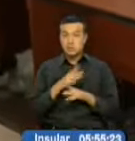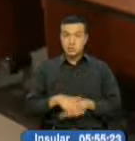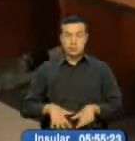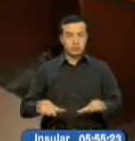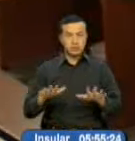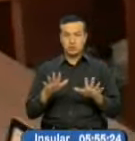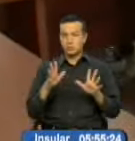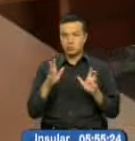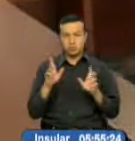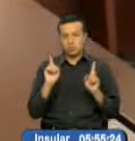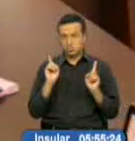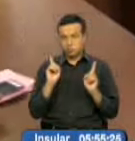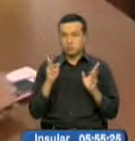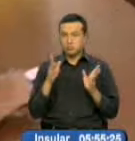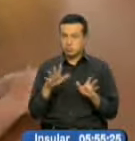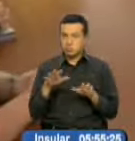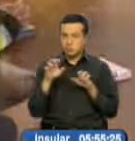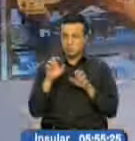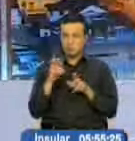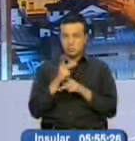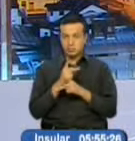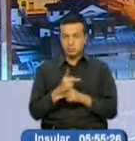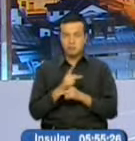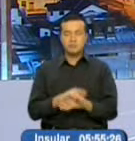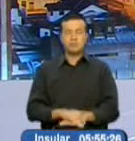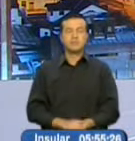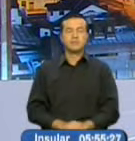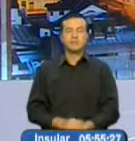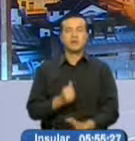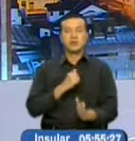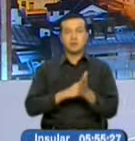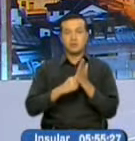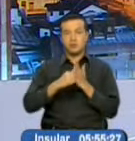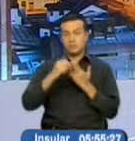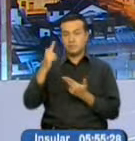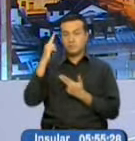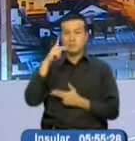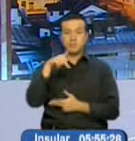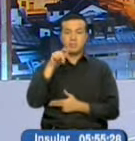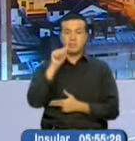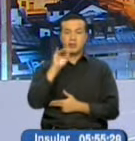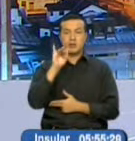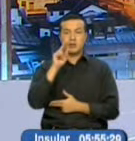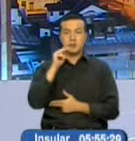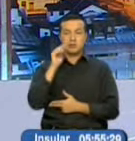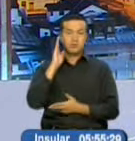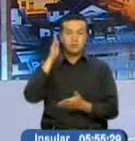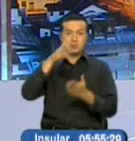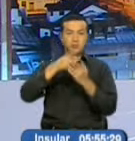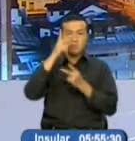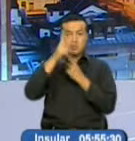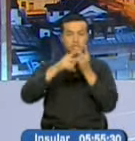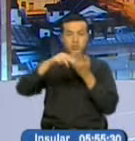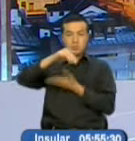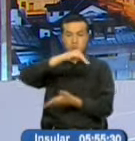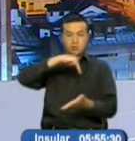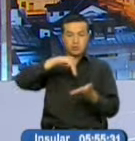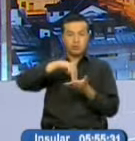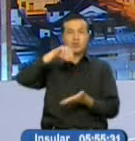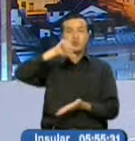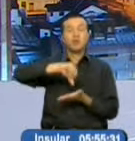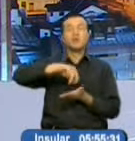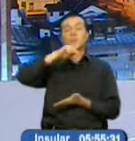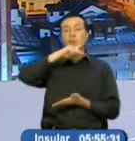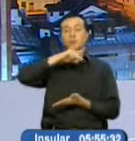César Tacuri Vintimilla, Ecuador TV. El ministro de Defensa, Ricardo Patiño, visitó el fuerte militar Manabí en la ciudad de Puerto Viejo.